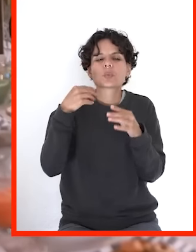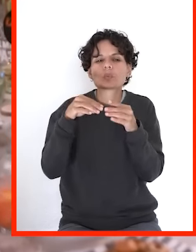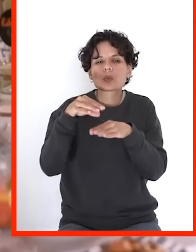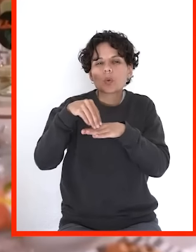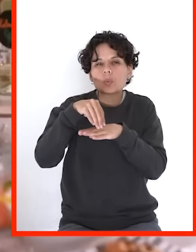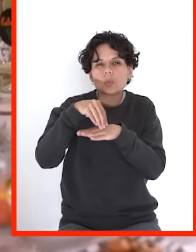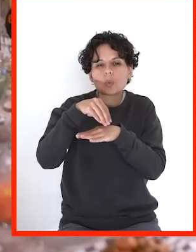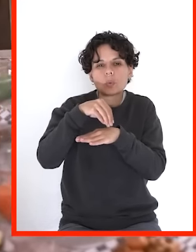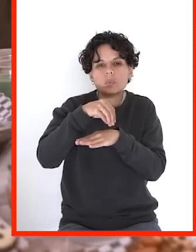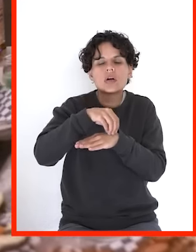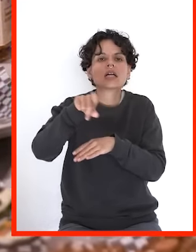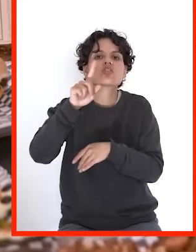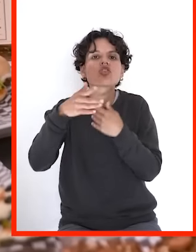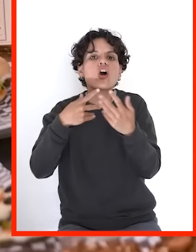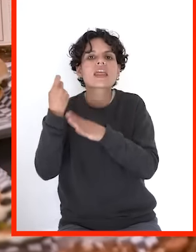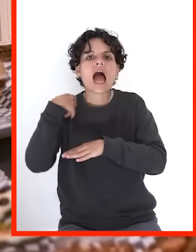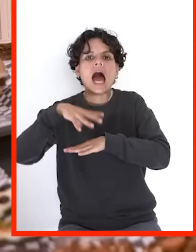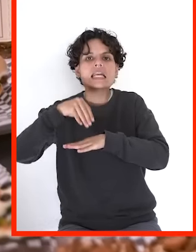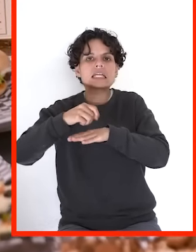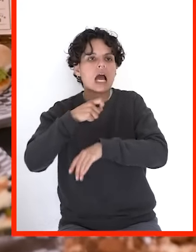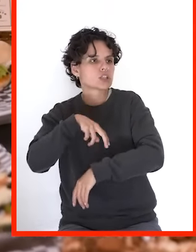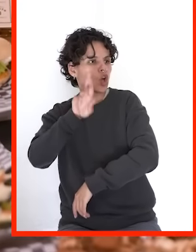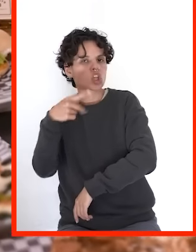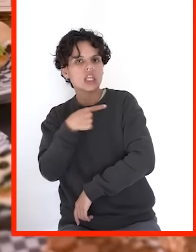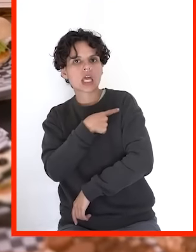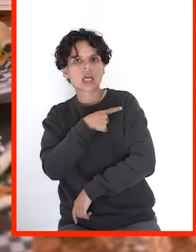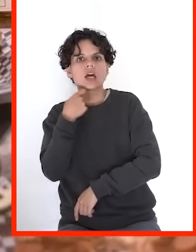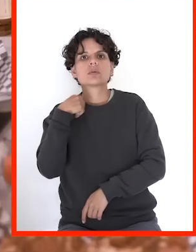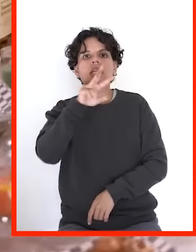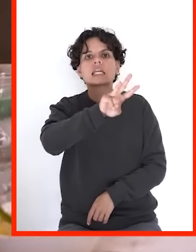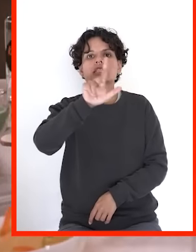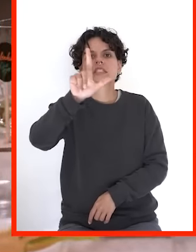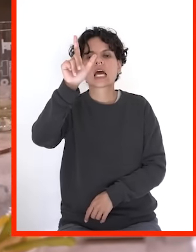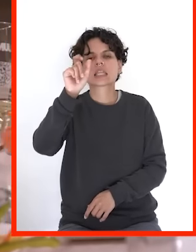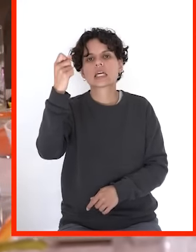Y andaba en Arica, 37 grados de calor. Imagínate.